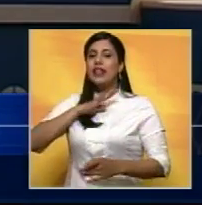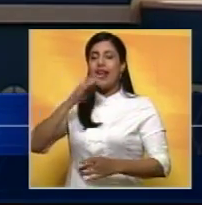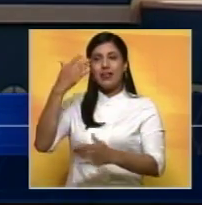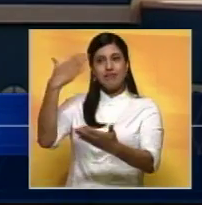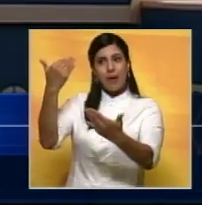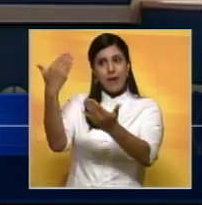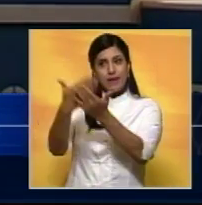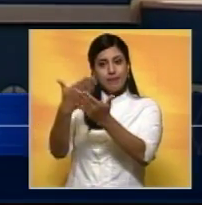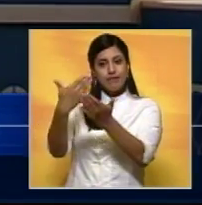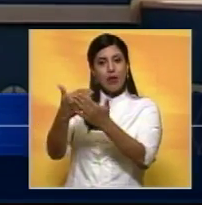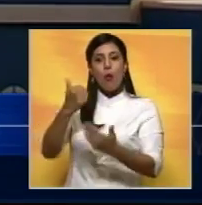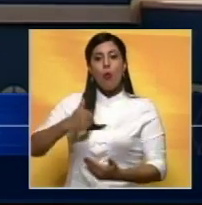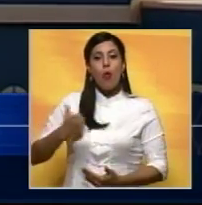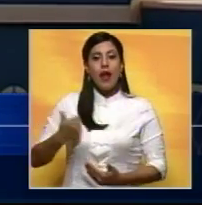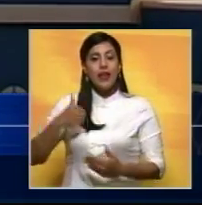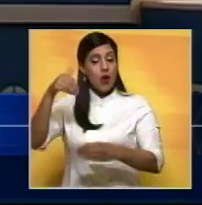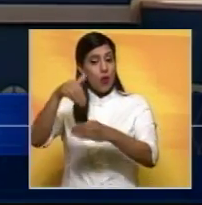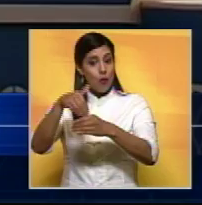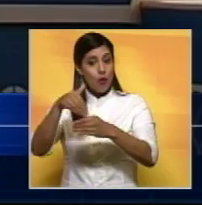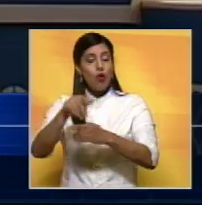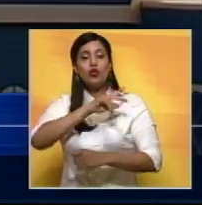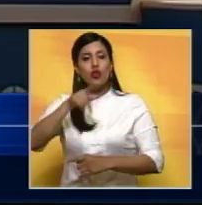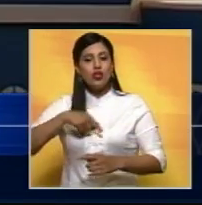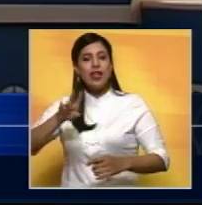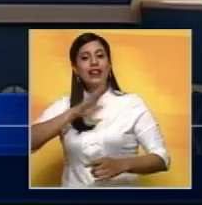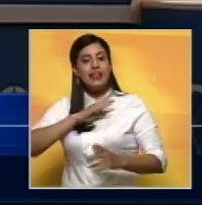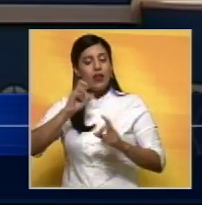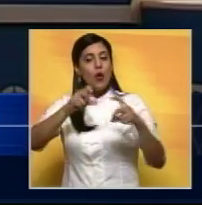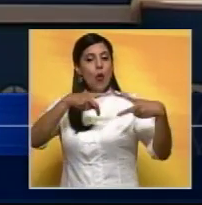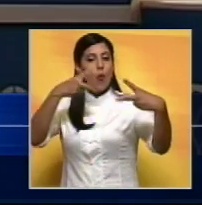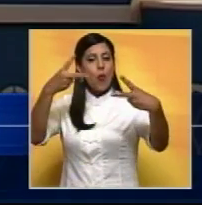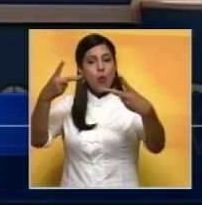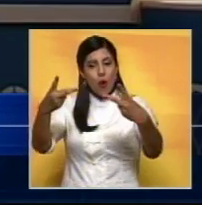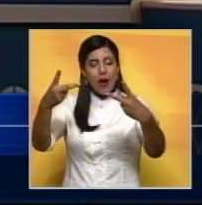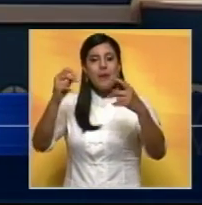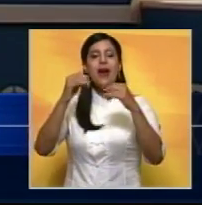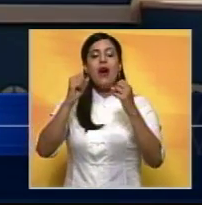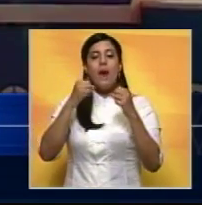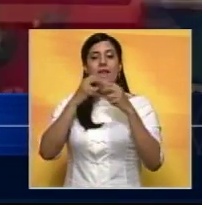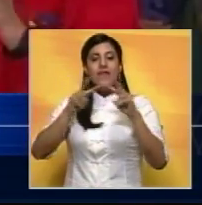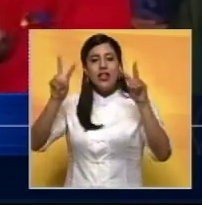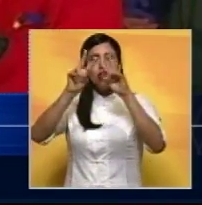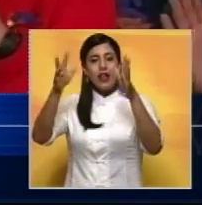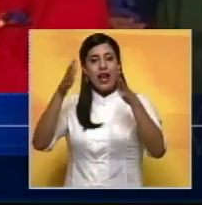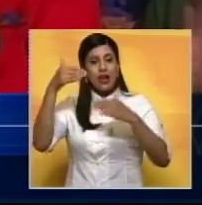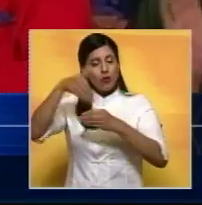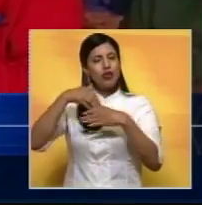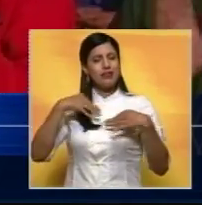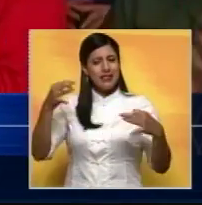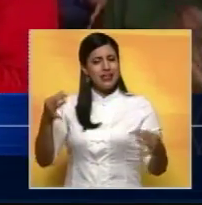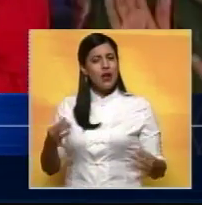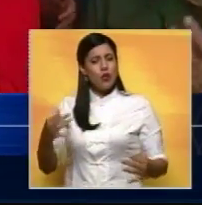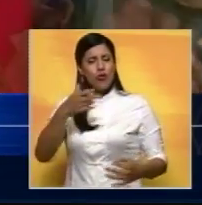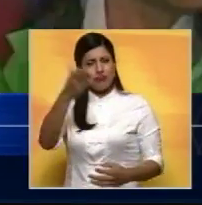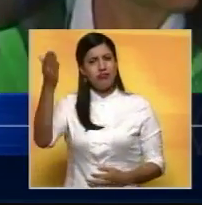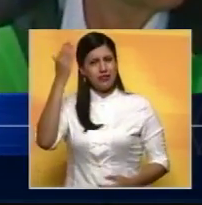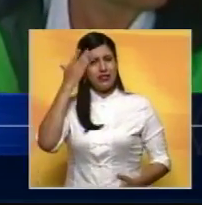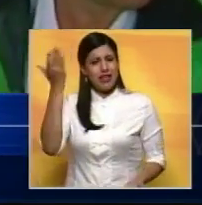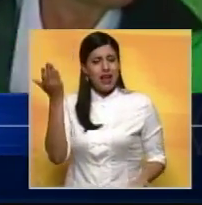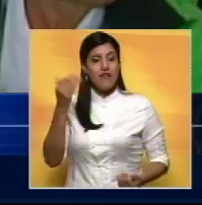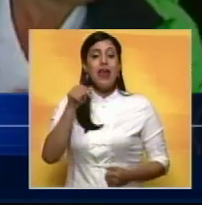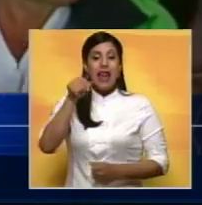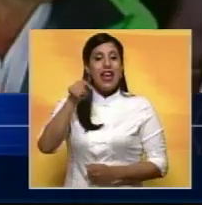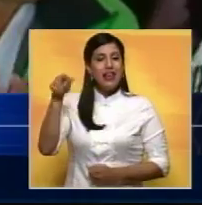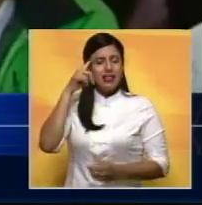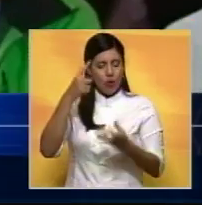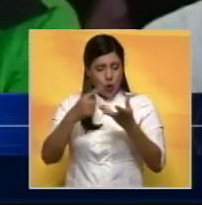pasar factura en cualquier elección que venga y vamos a tener una nueva y buena victoria electoral. Estoy seguro, ellos lo saben, ellos